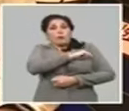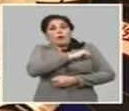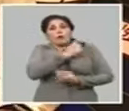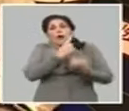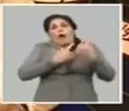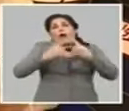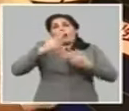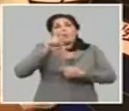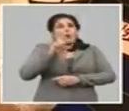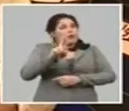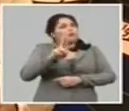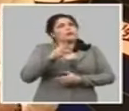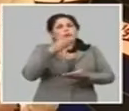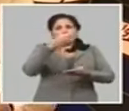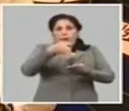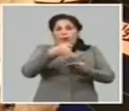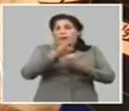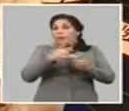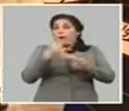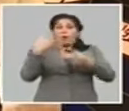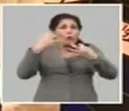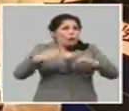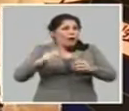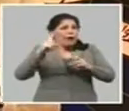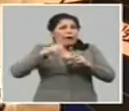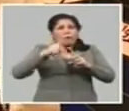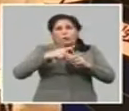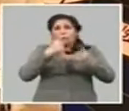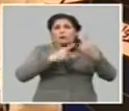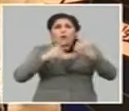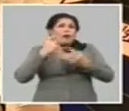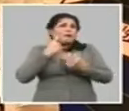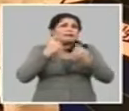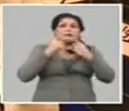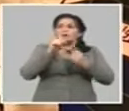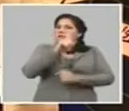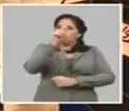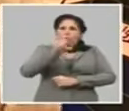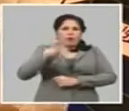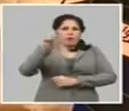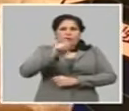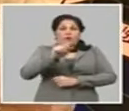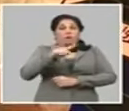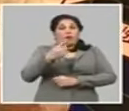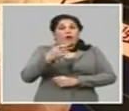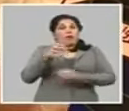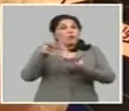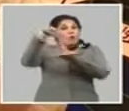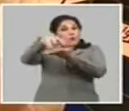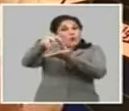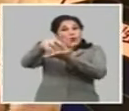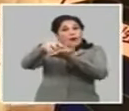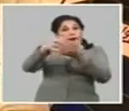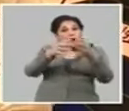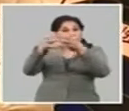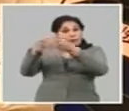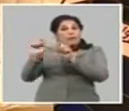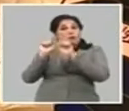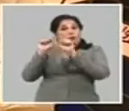acudir a ellos e incluso hemos evaluado en los lugares de aislamiento que es donde vamos a tener